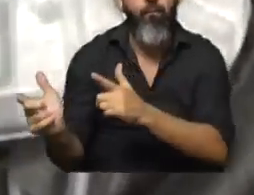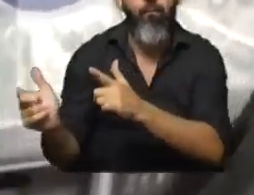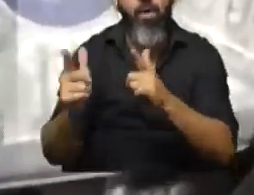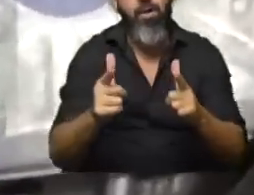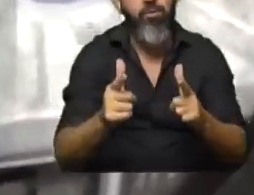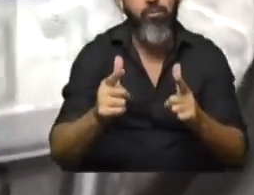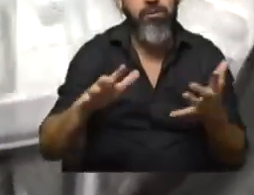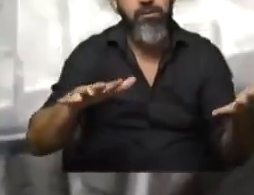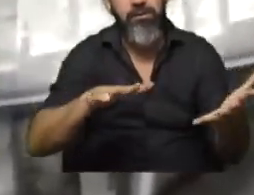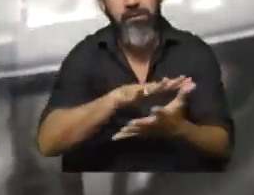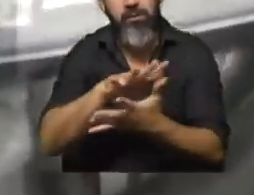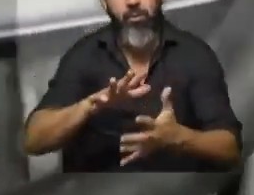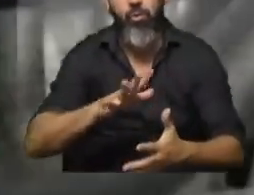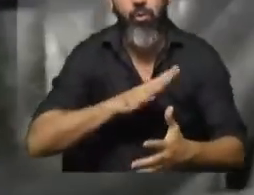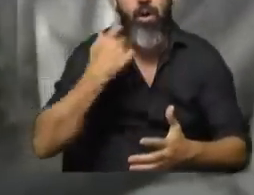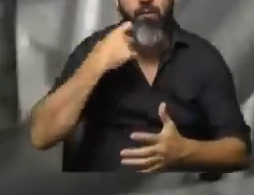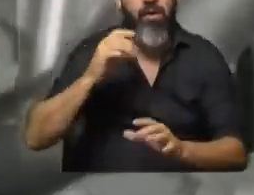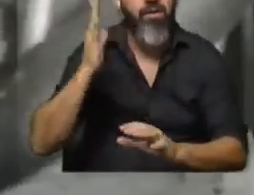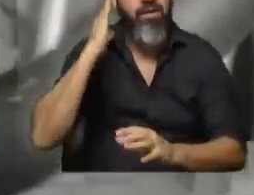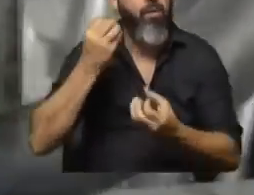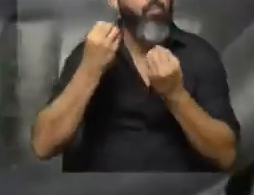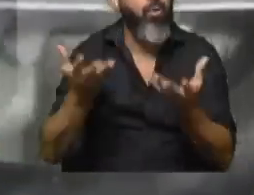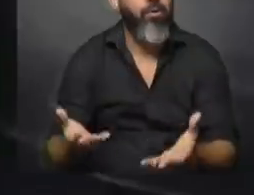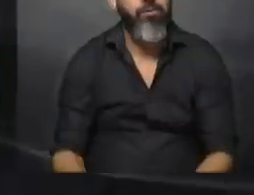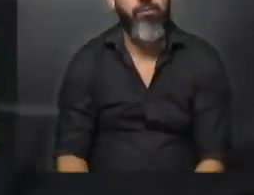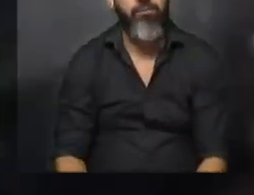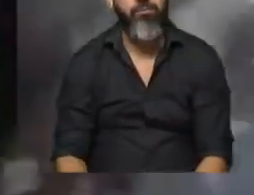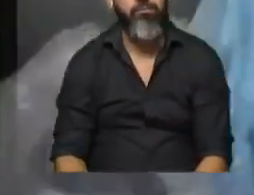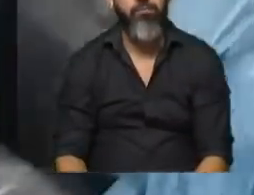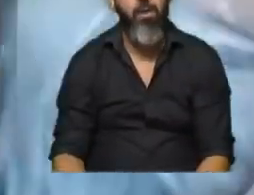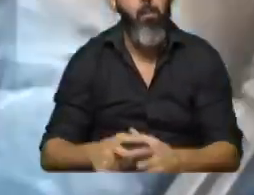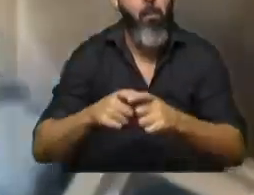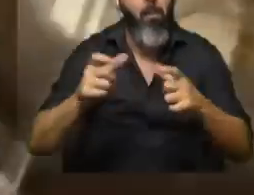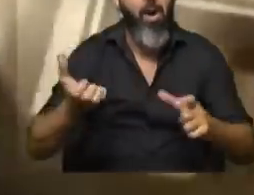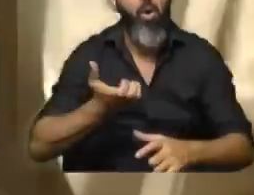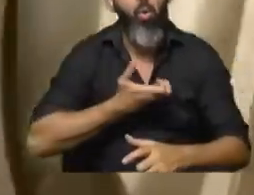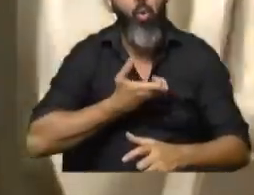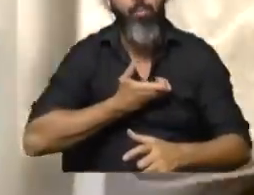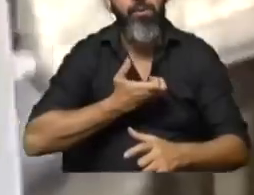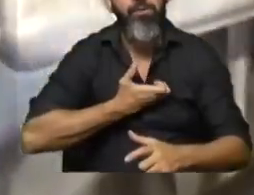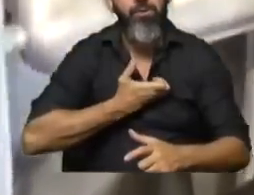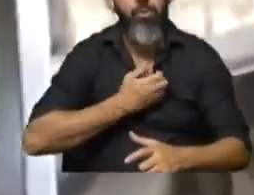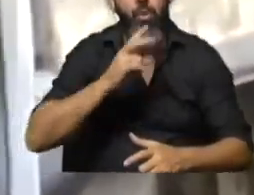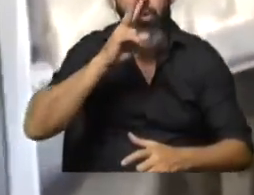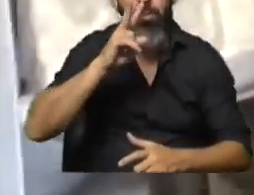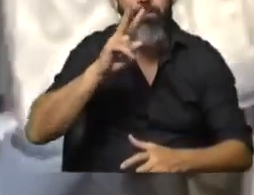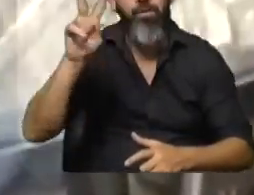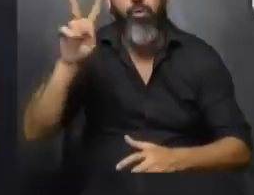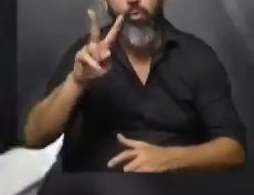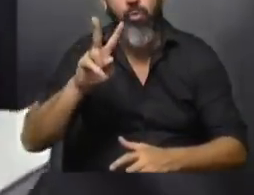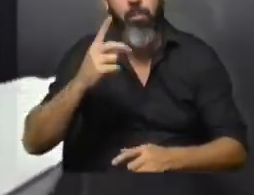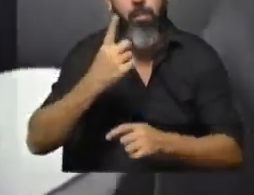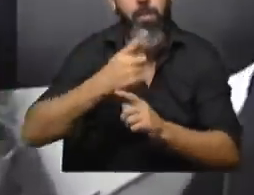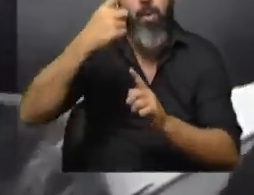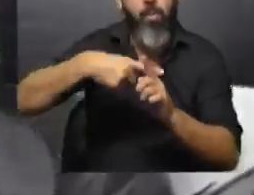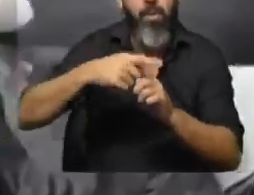balazos en circunstancias que aún están bajo investigación el incremento de los homicidios registrados en 2022 y en